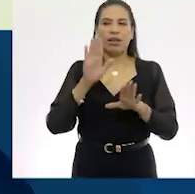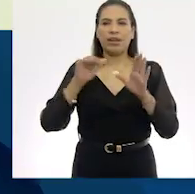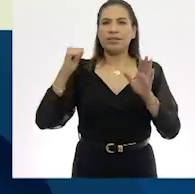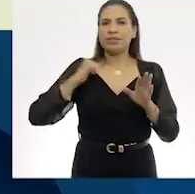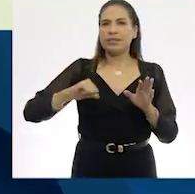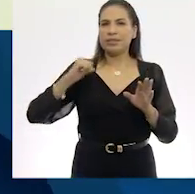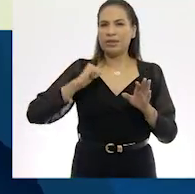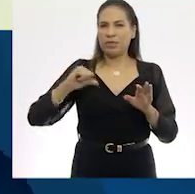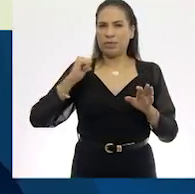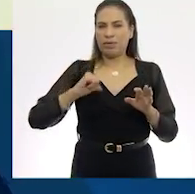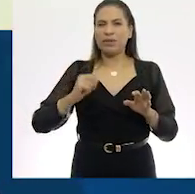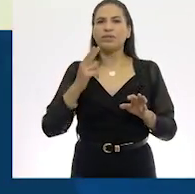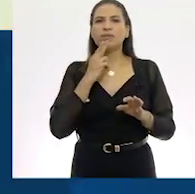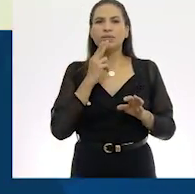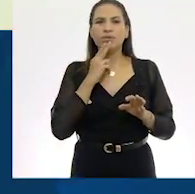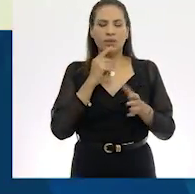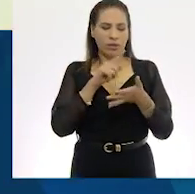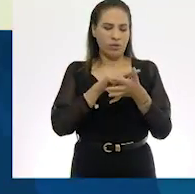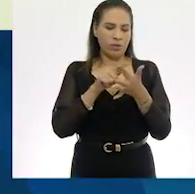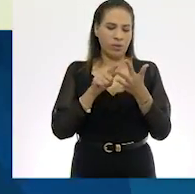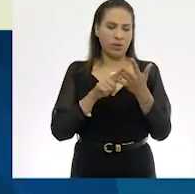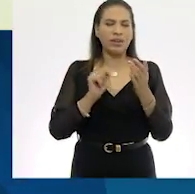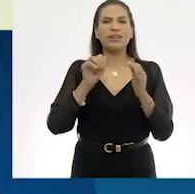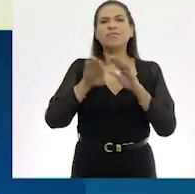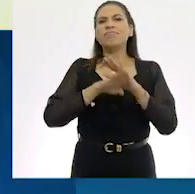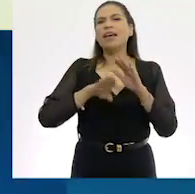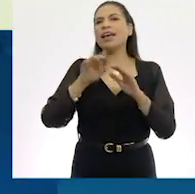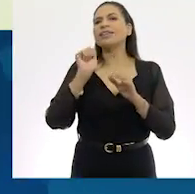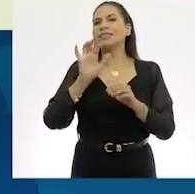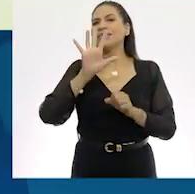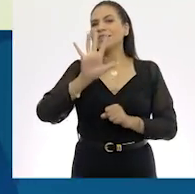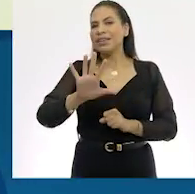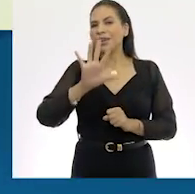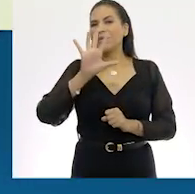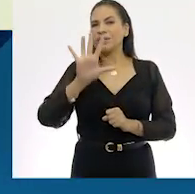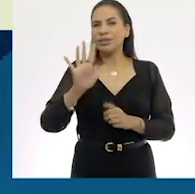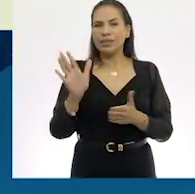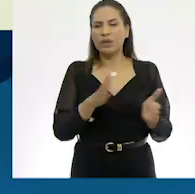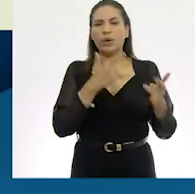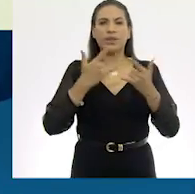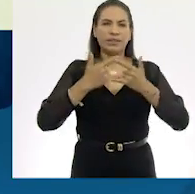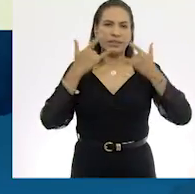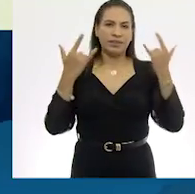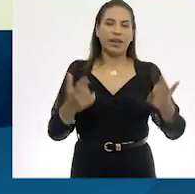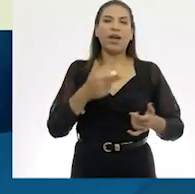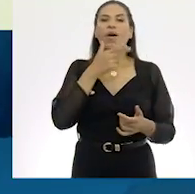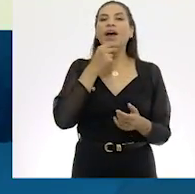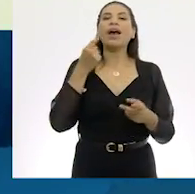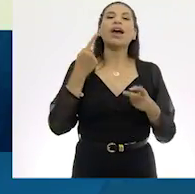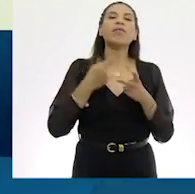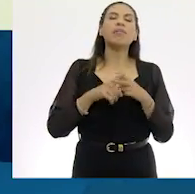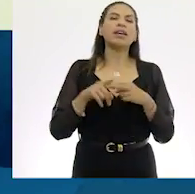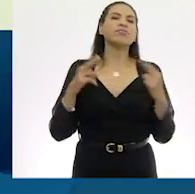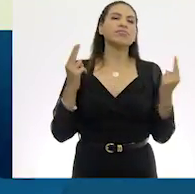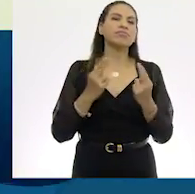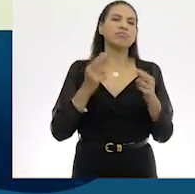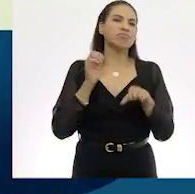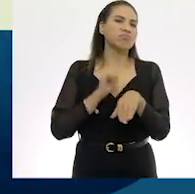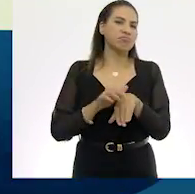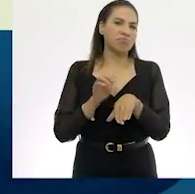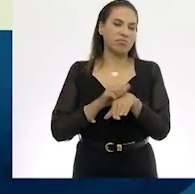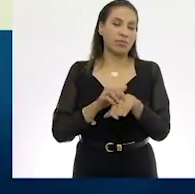antiguas utilizaban contar en base 5. Durante la historia, los hombres apenas han necesitado los